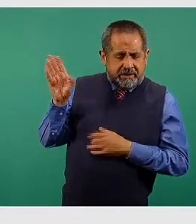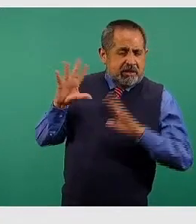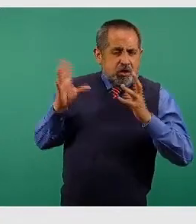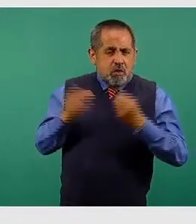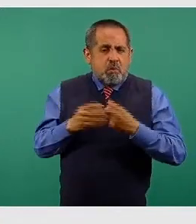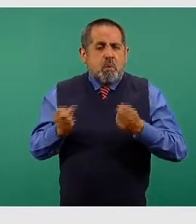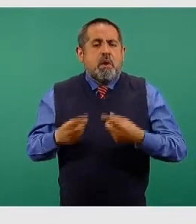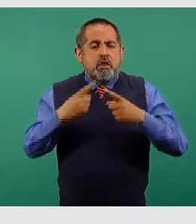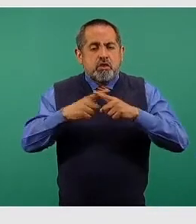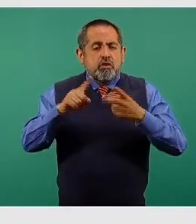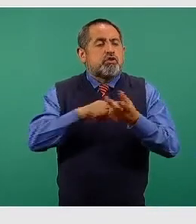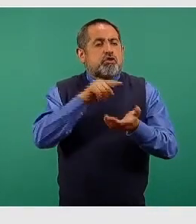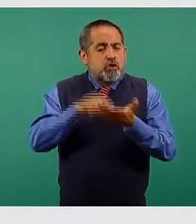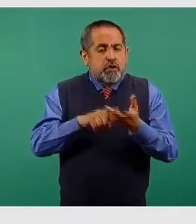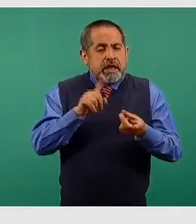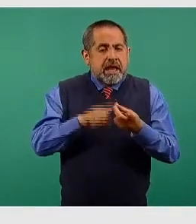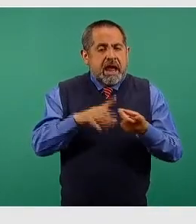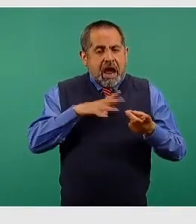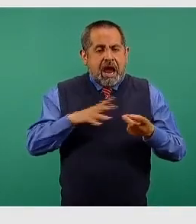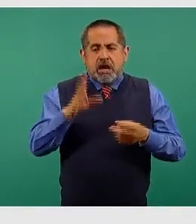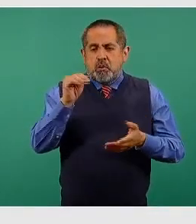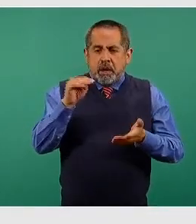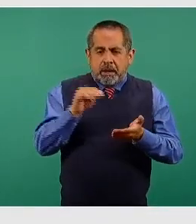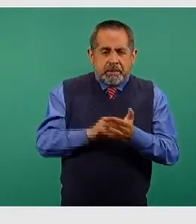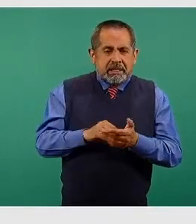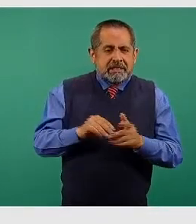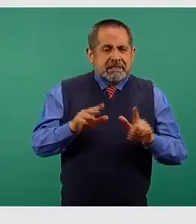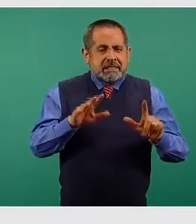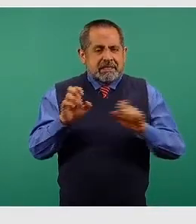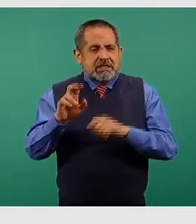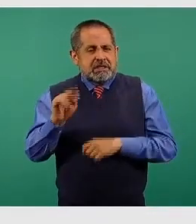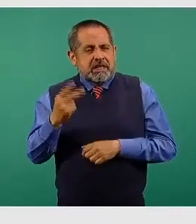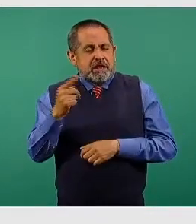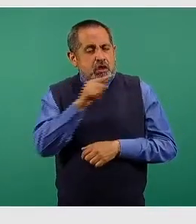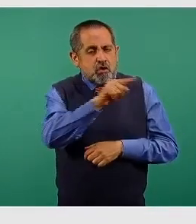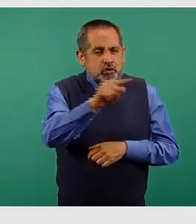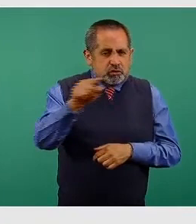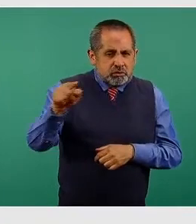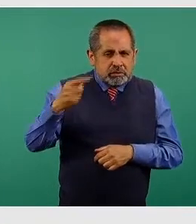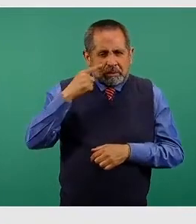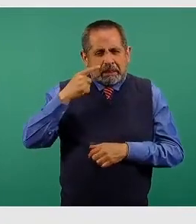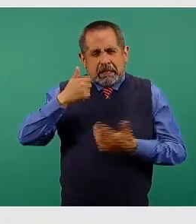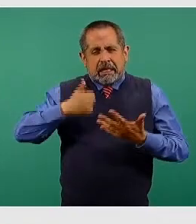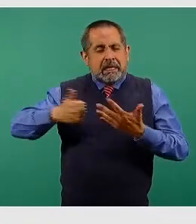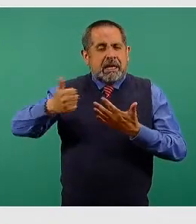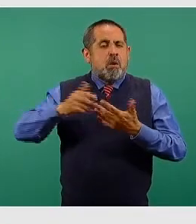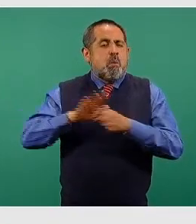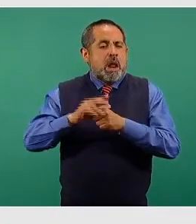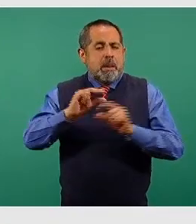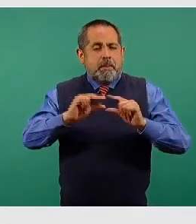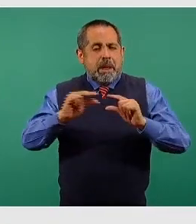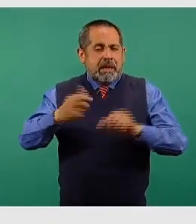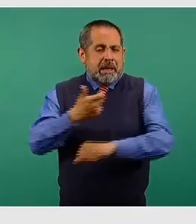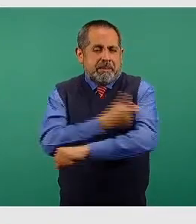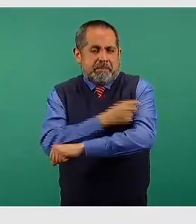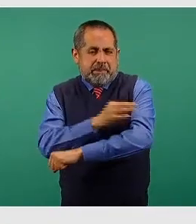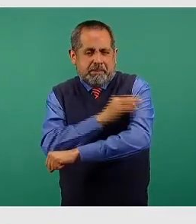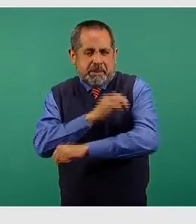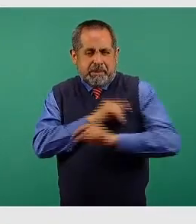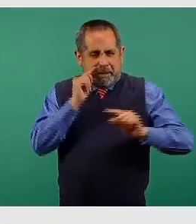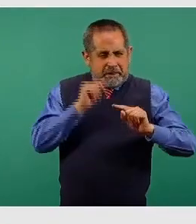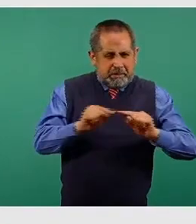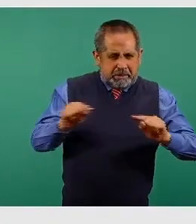distribuidos estos 9.792 SAVIs para cada una de las marcas de